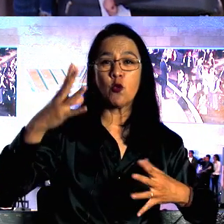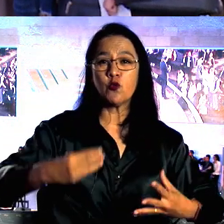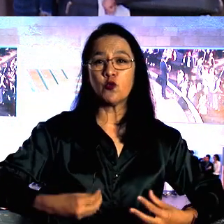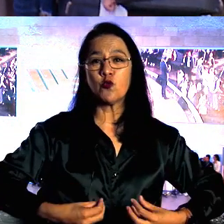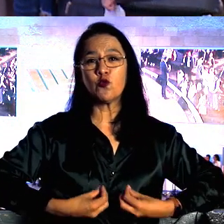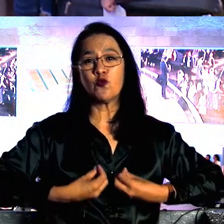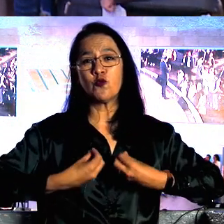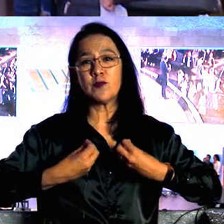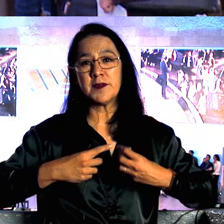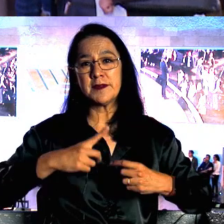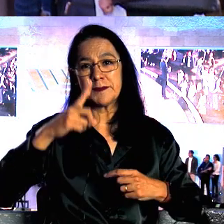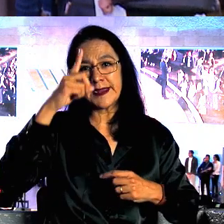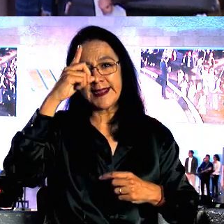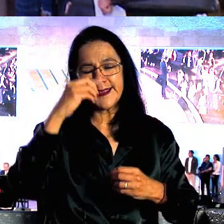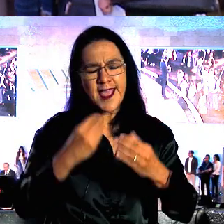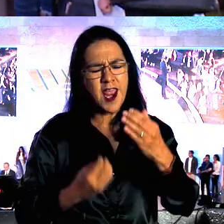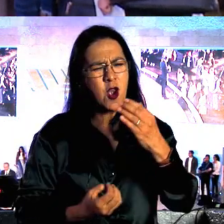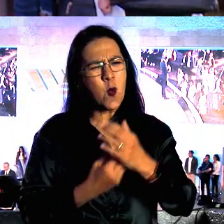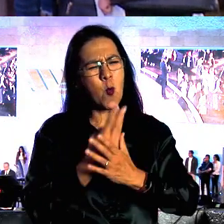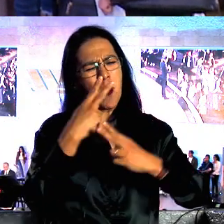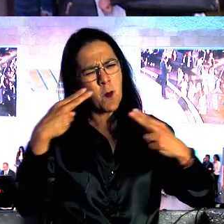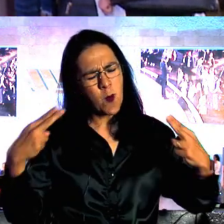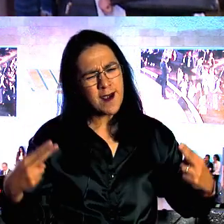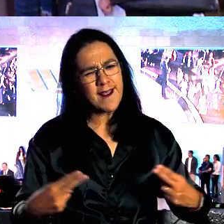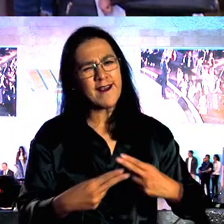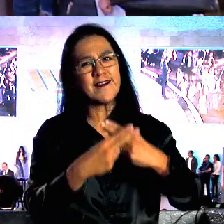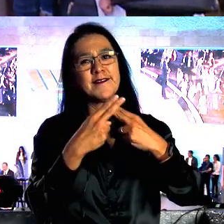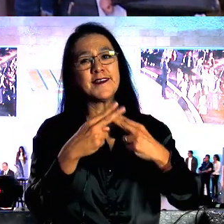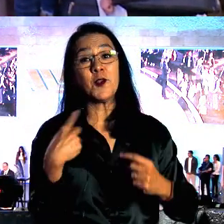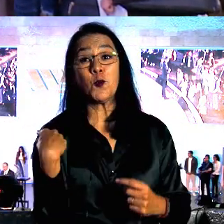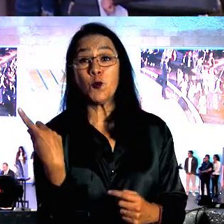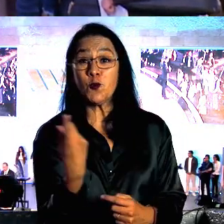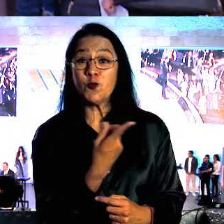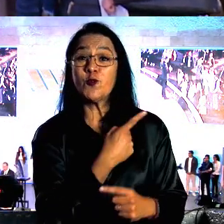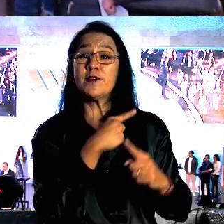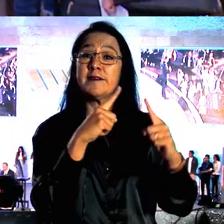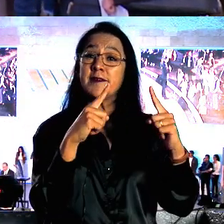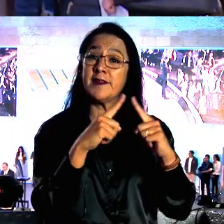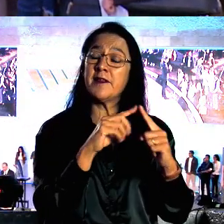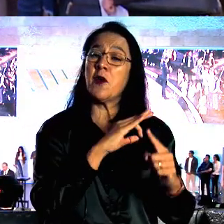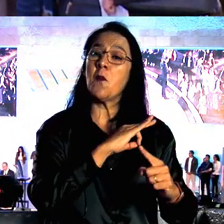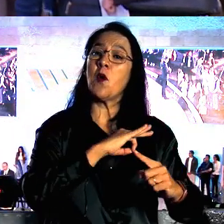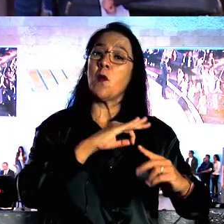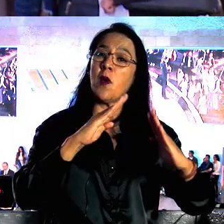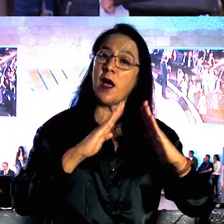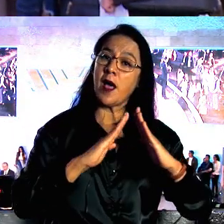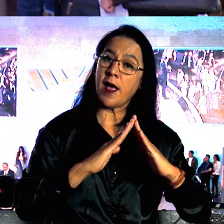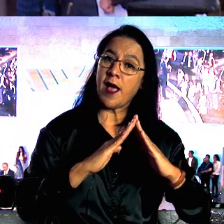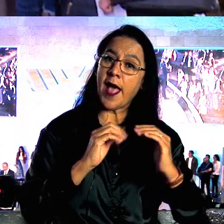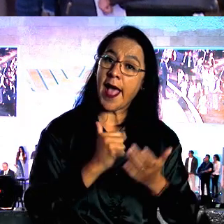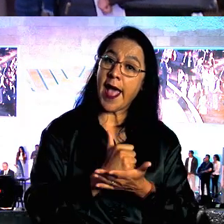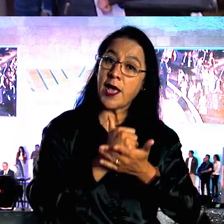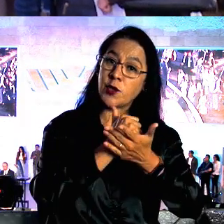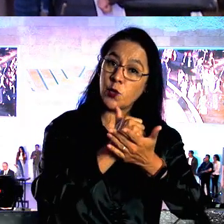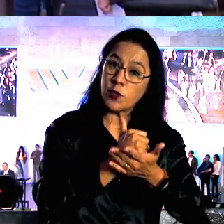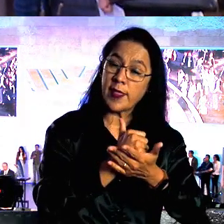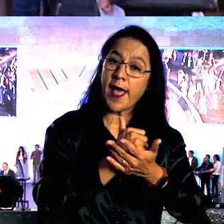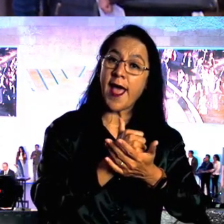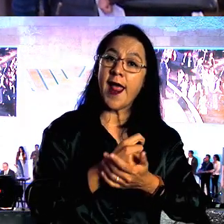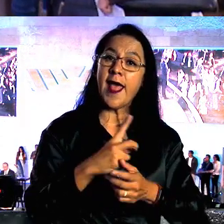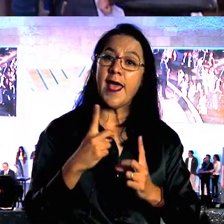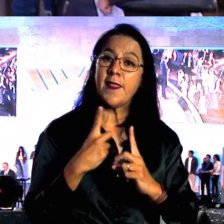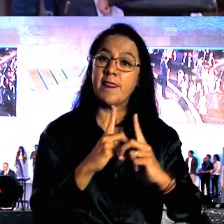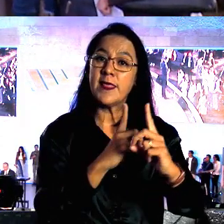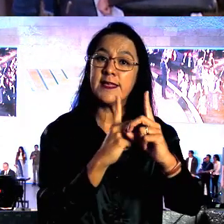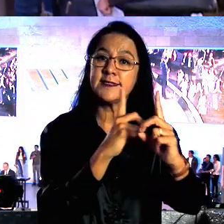ese nuevo nacimiento y que nosotros como iglesia les podamos ayudar disipular enseñar a